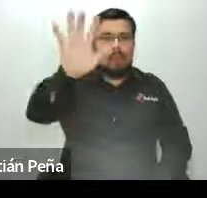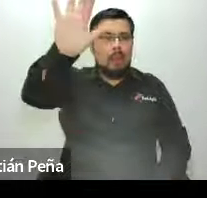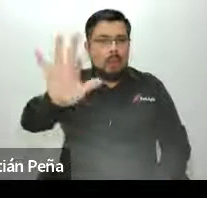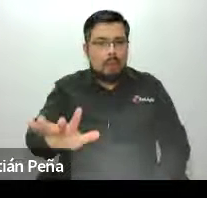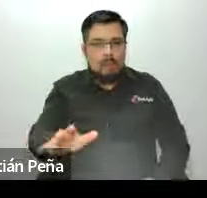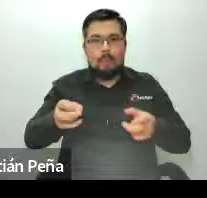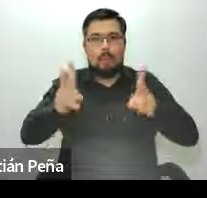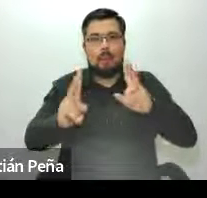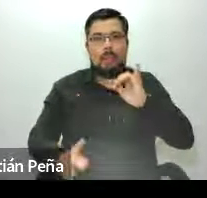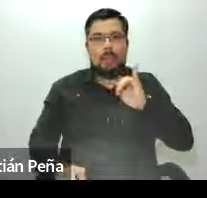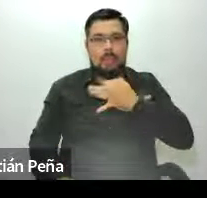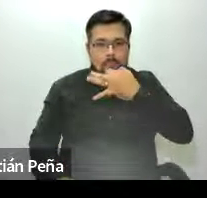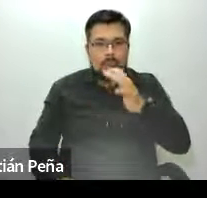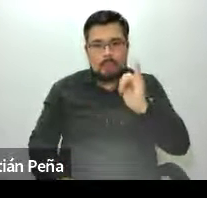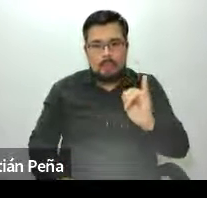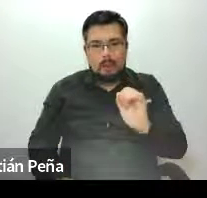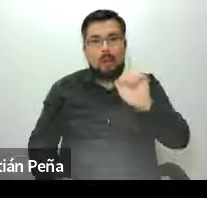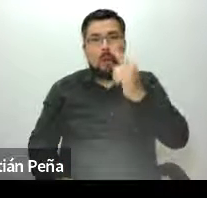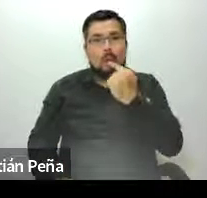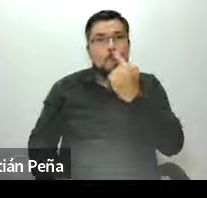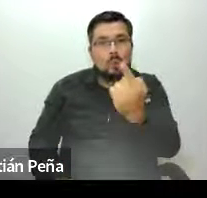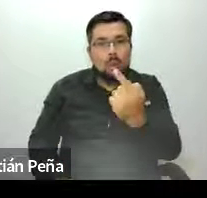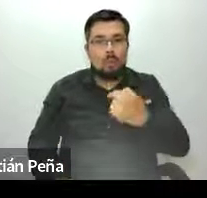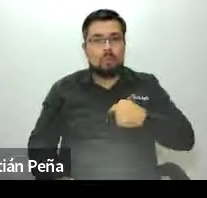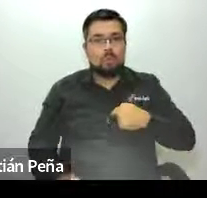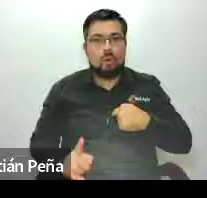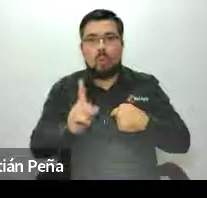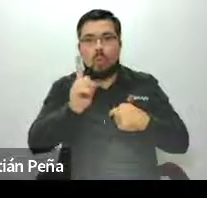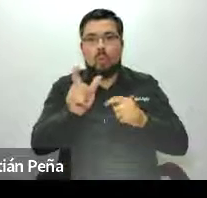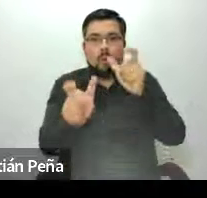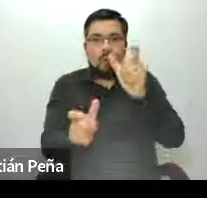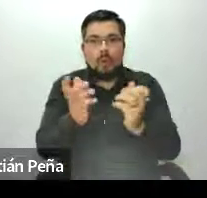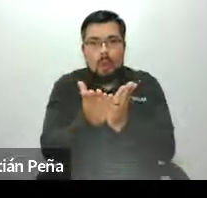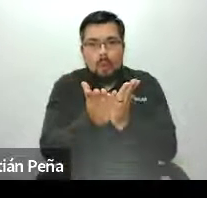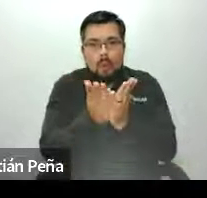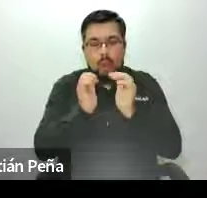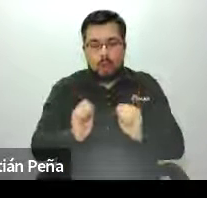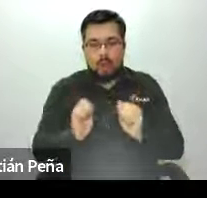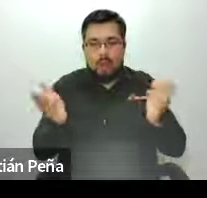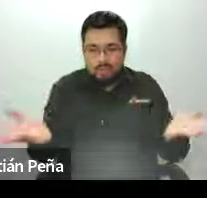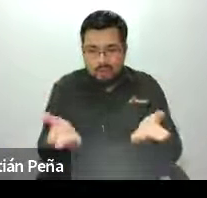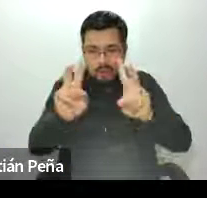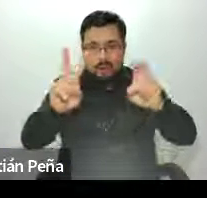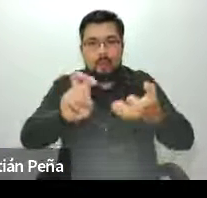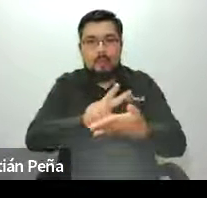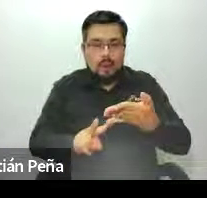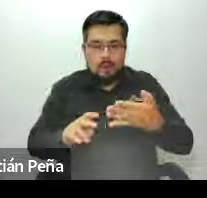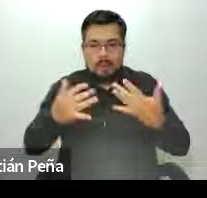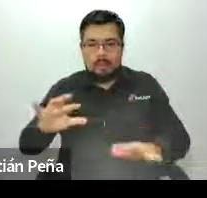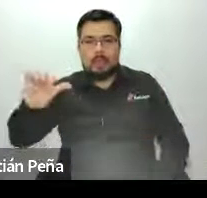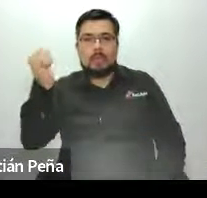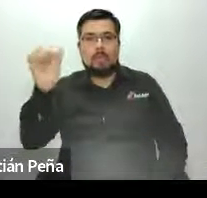como dice una pregunta por ahí, a lo mejor yo con un estudiante tengo que fomentar el tema de la lectura, pues estamos en sexto básico, no ha logrado la lectura, tengo que